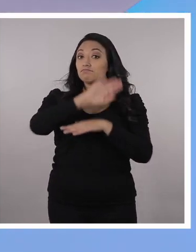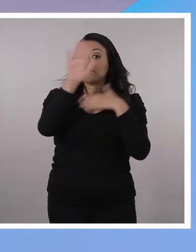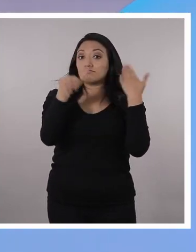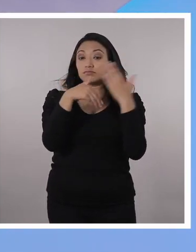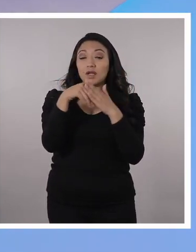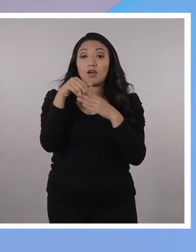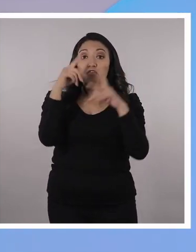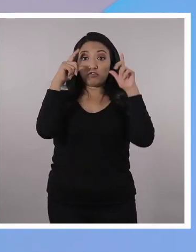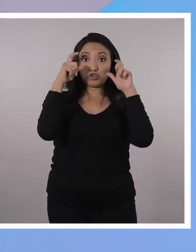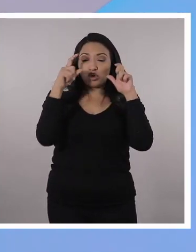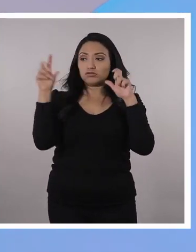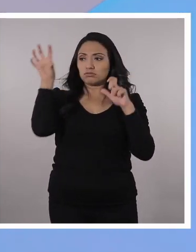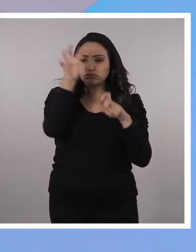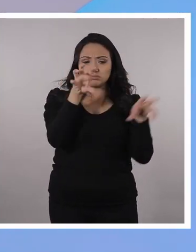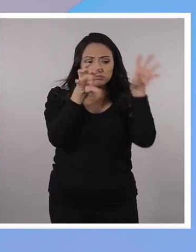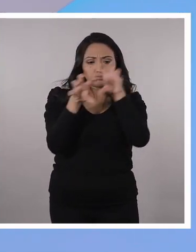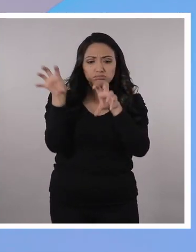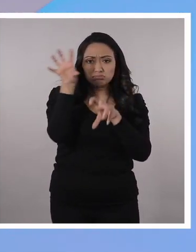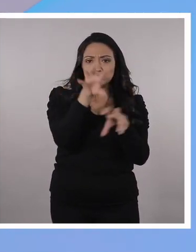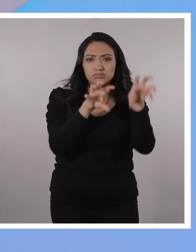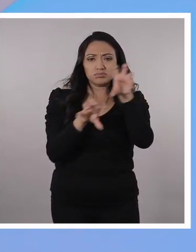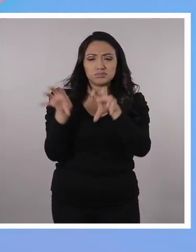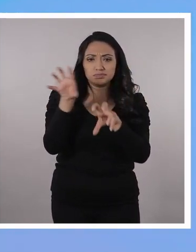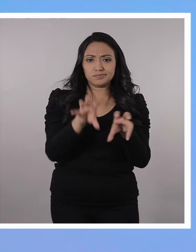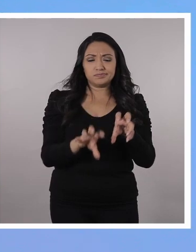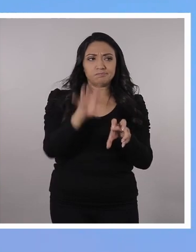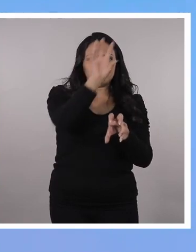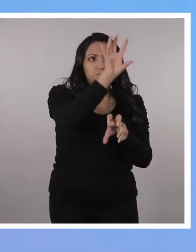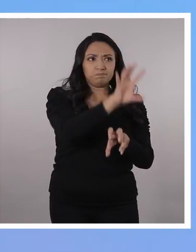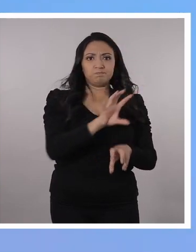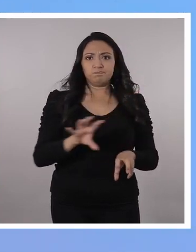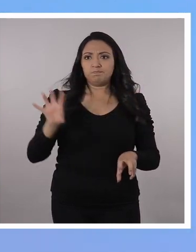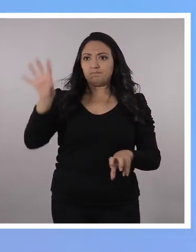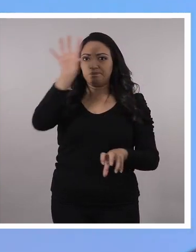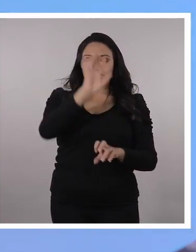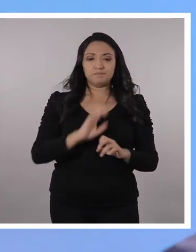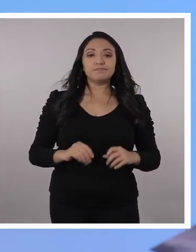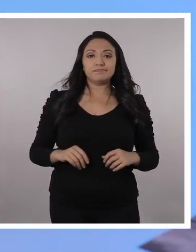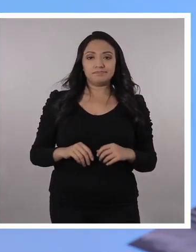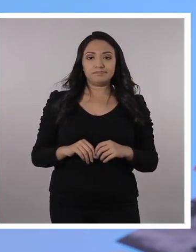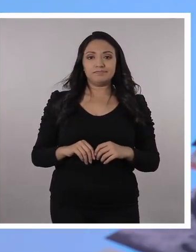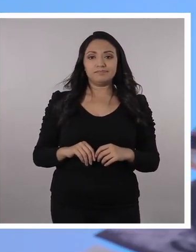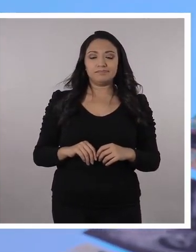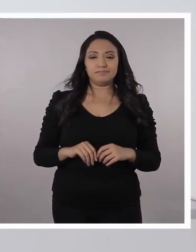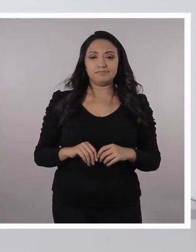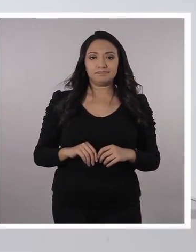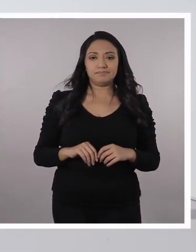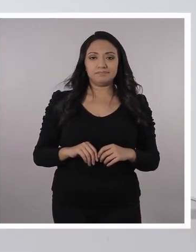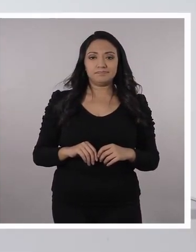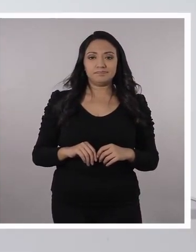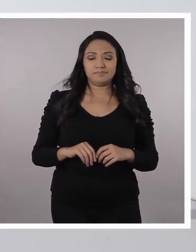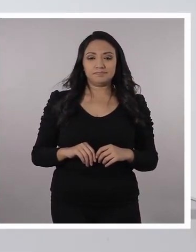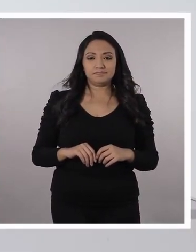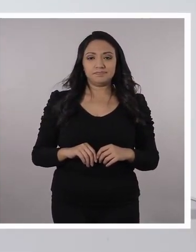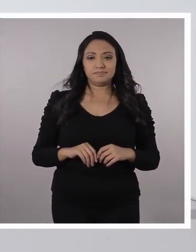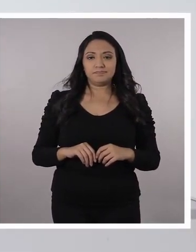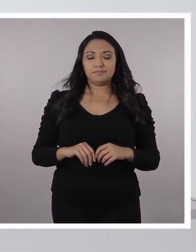Y con todas las imágenes seleccionadas, vamos a ir colocándolos en nuestra cartulina.